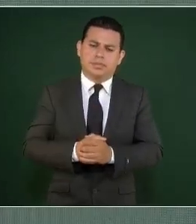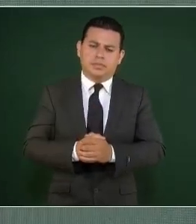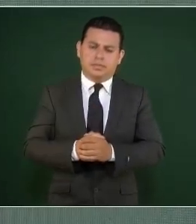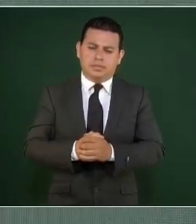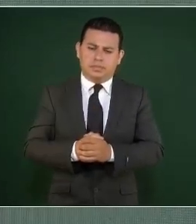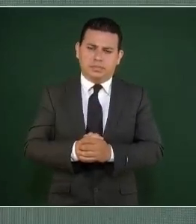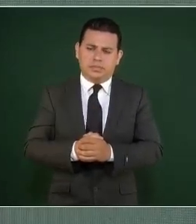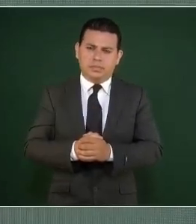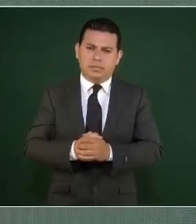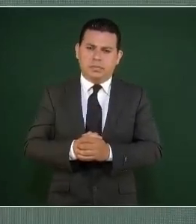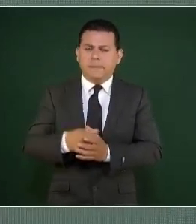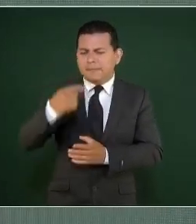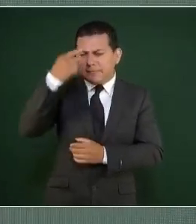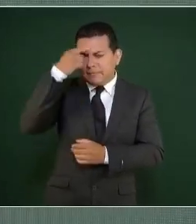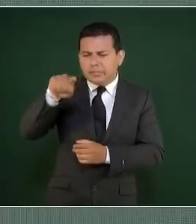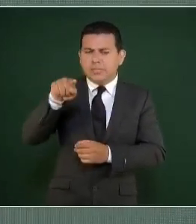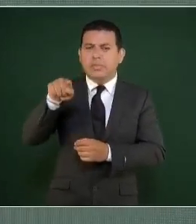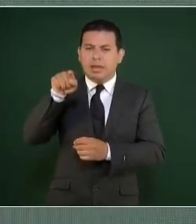gira.